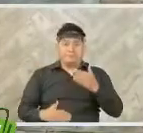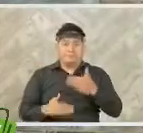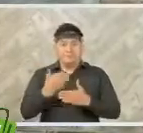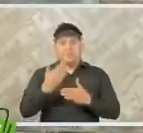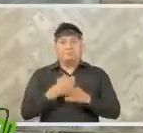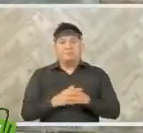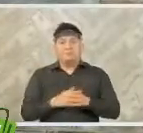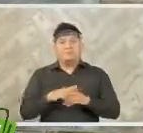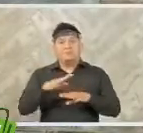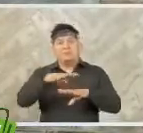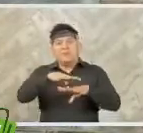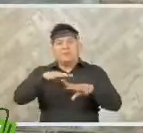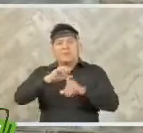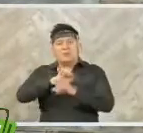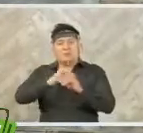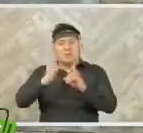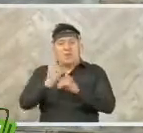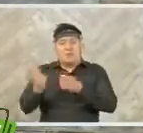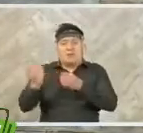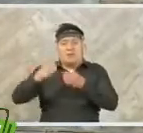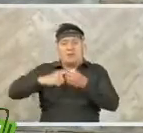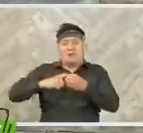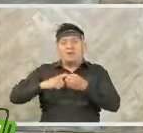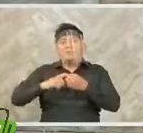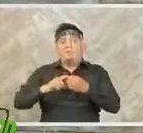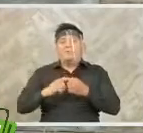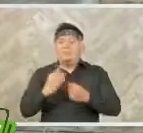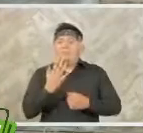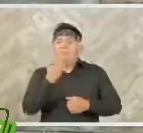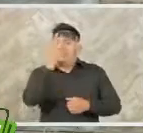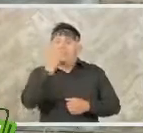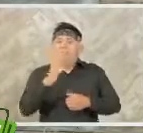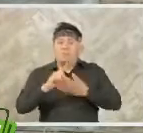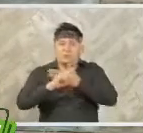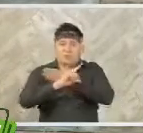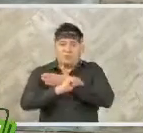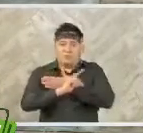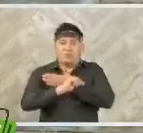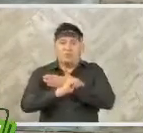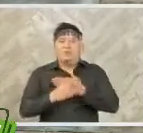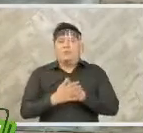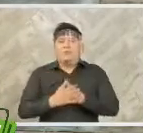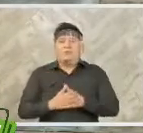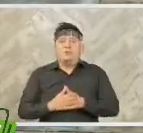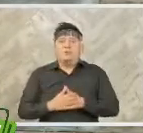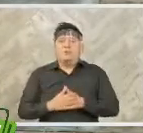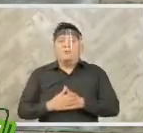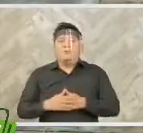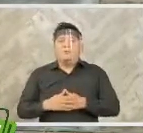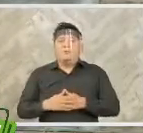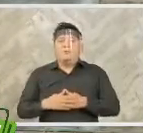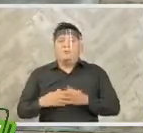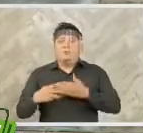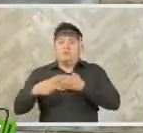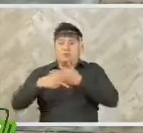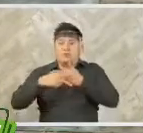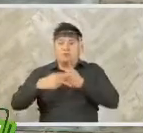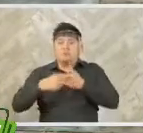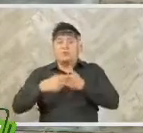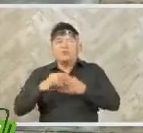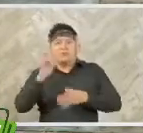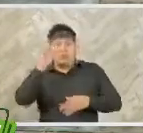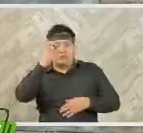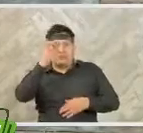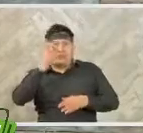no nos sigue en las redes sociales, ¿qué está esperando? Váyase de una vez. Facebook, Twitter, por supuesto también canal de YouTube y también cuenta de Instagram para que esté